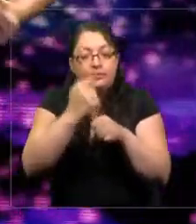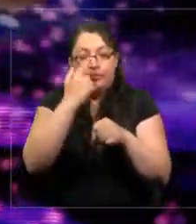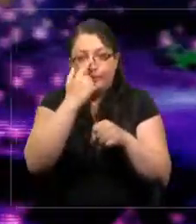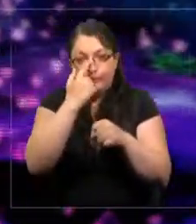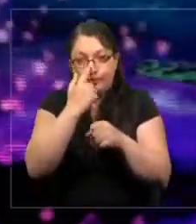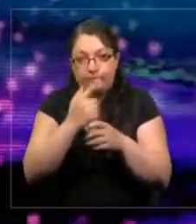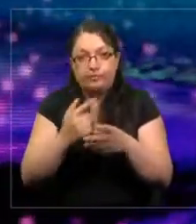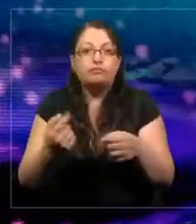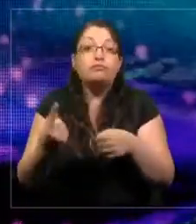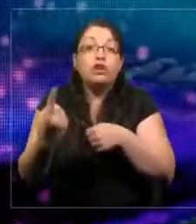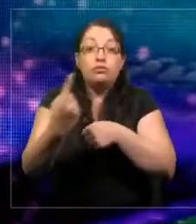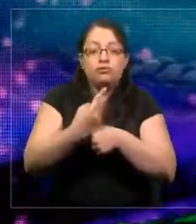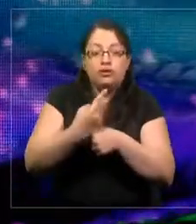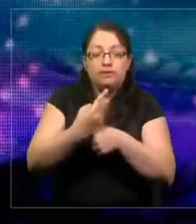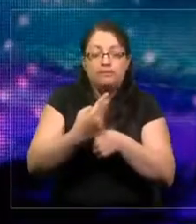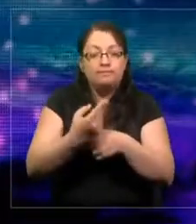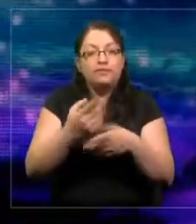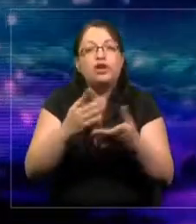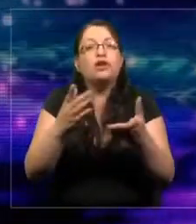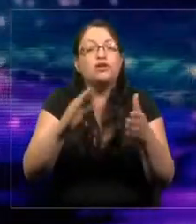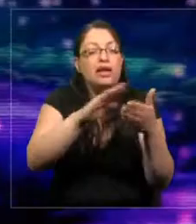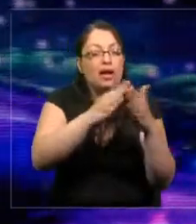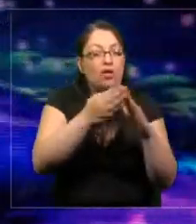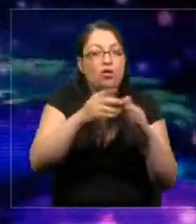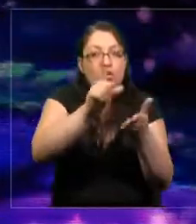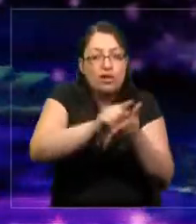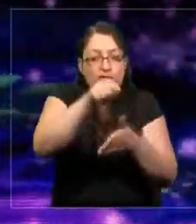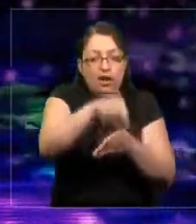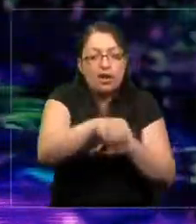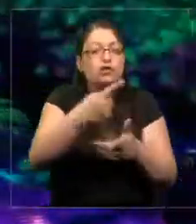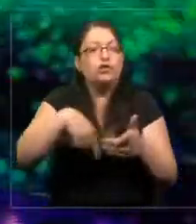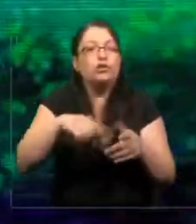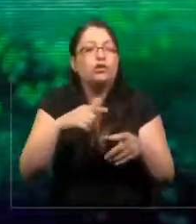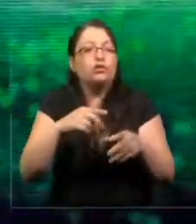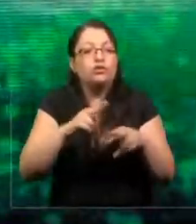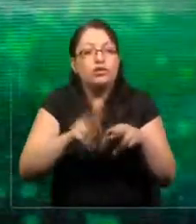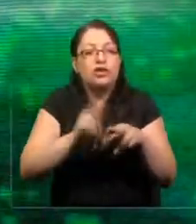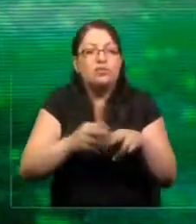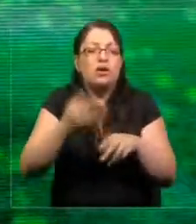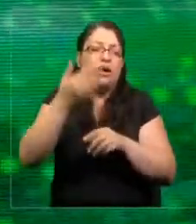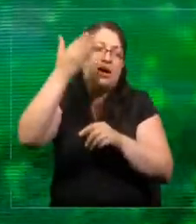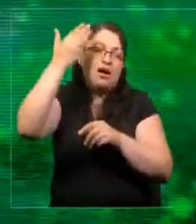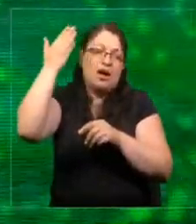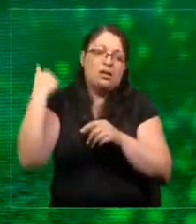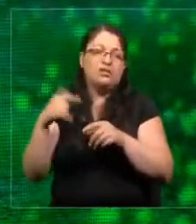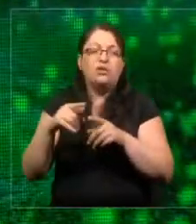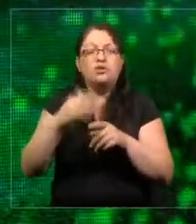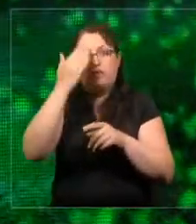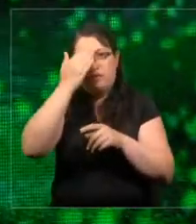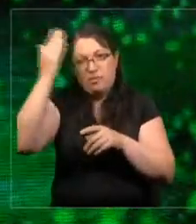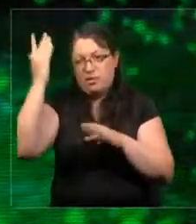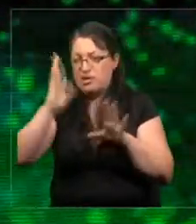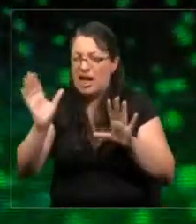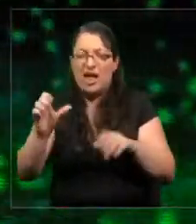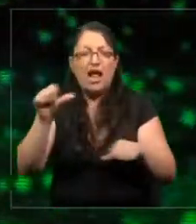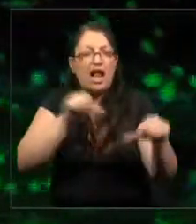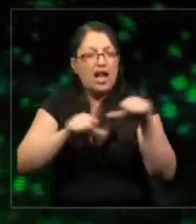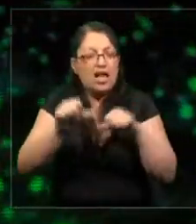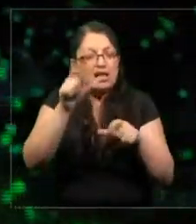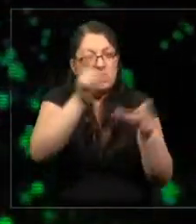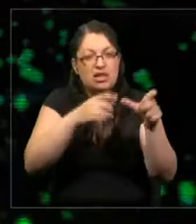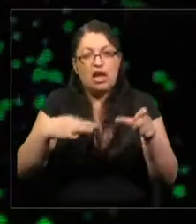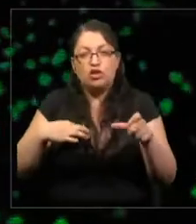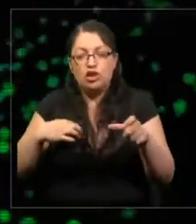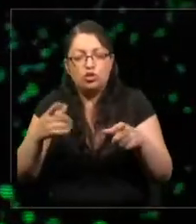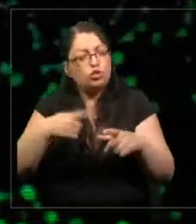mandatorio activo con la comunidad local nosotros realizamos cuando todavía no estaba ni de moda esto de la ciencia ciudadana un